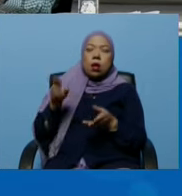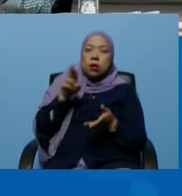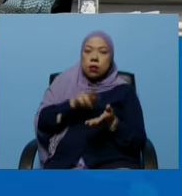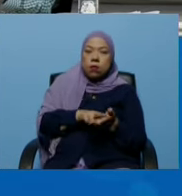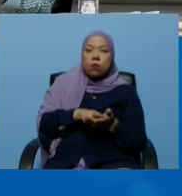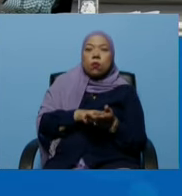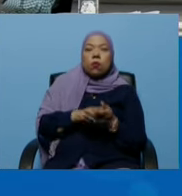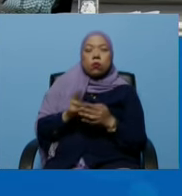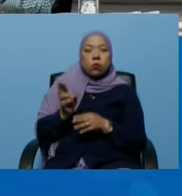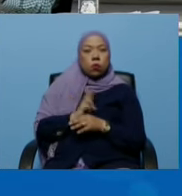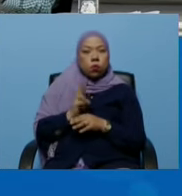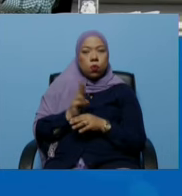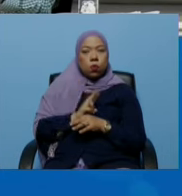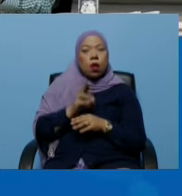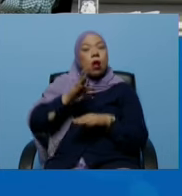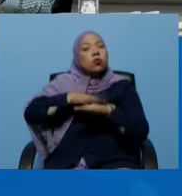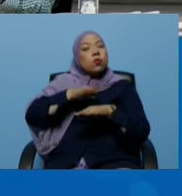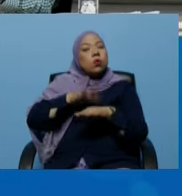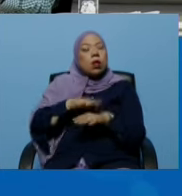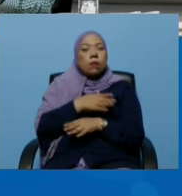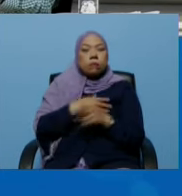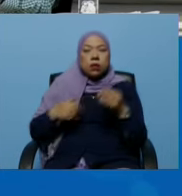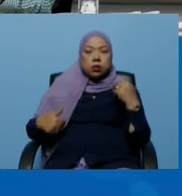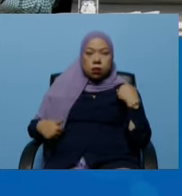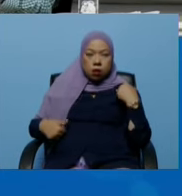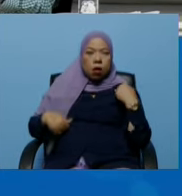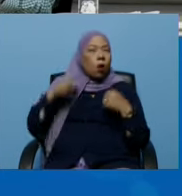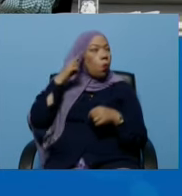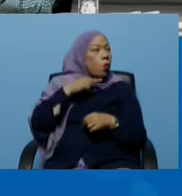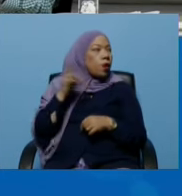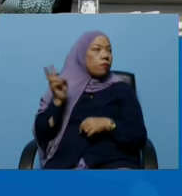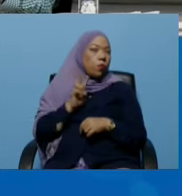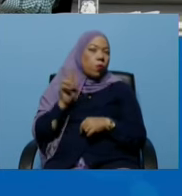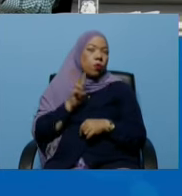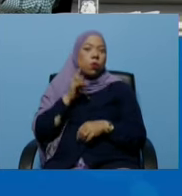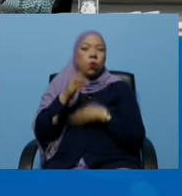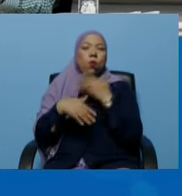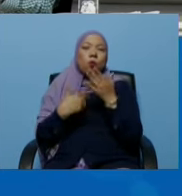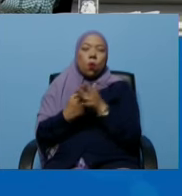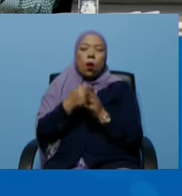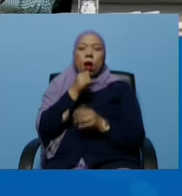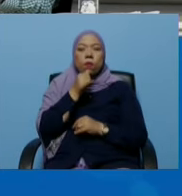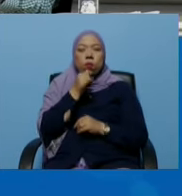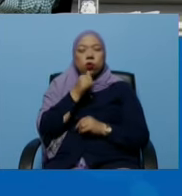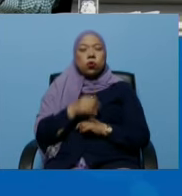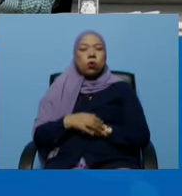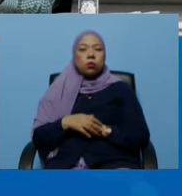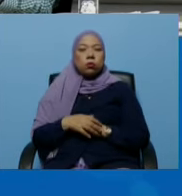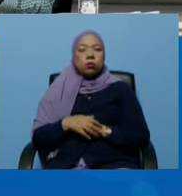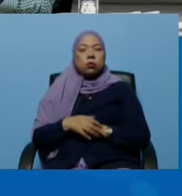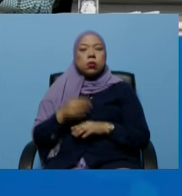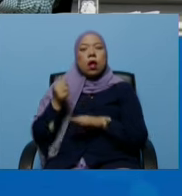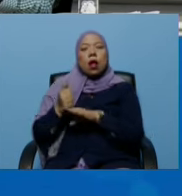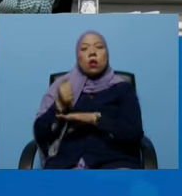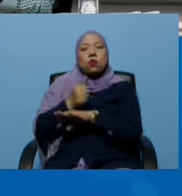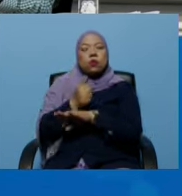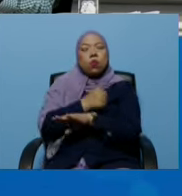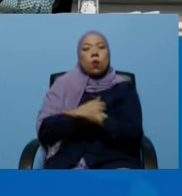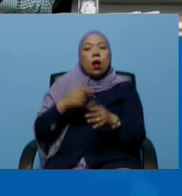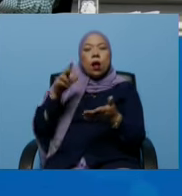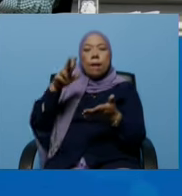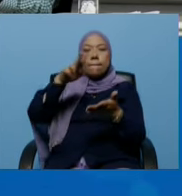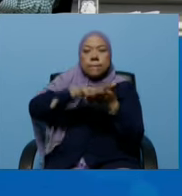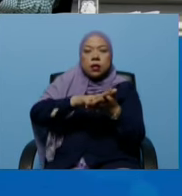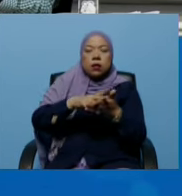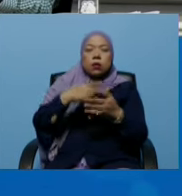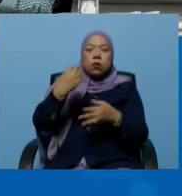respetuosamente, se le solicita al presidente de la República Bolivariana de Venezuela, Nicolás Maduro Moro, autorizar la aprobación de la